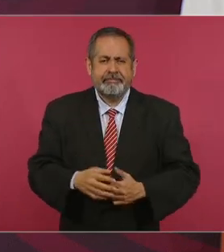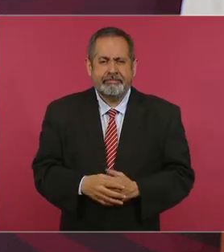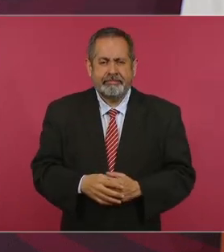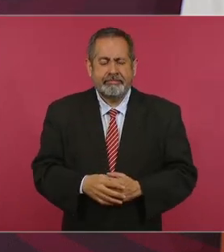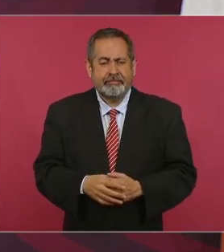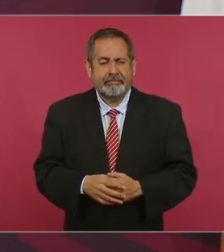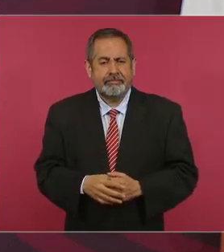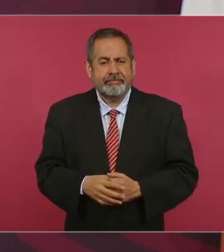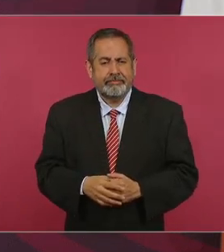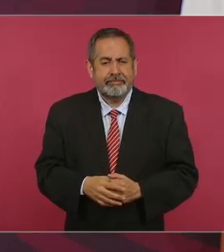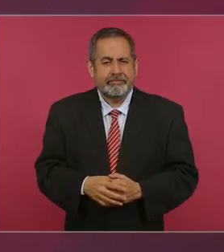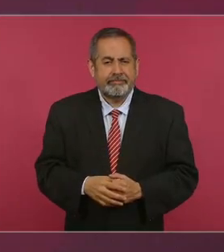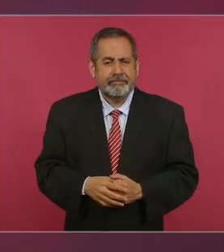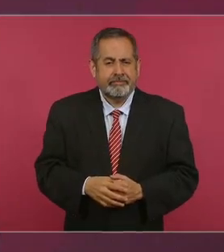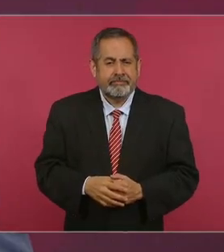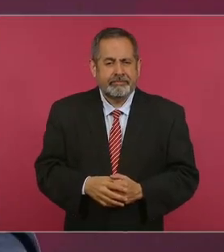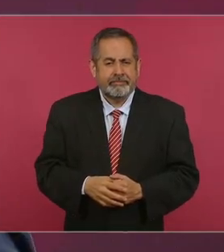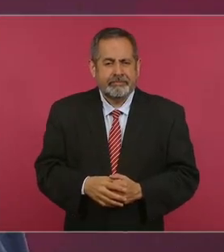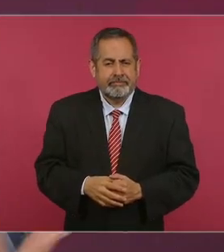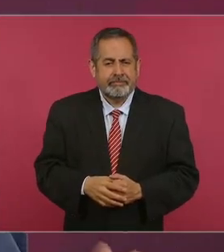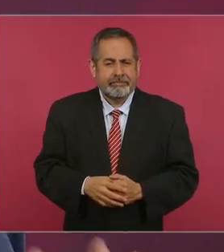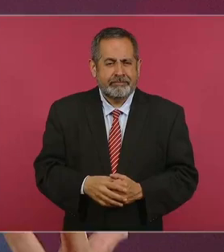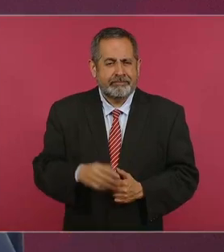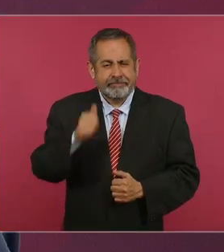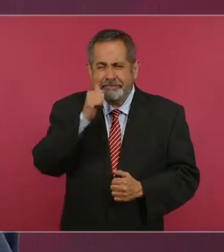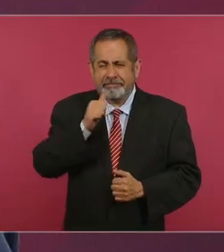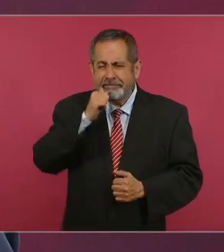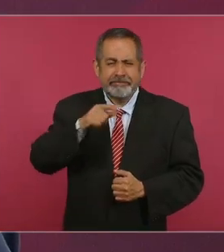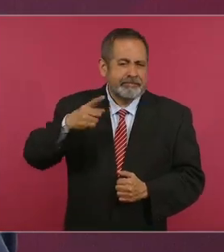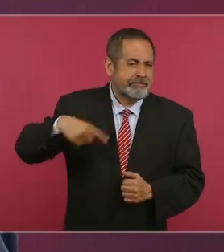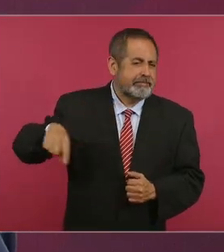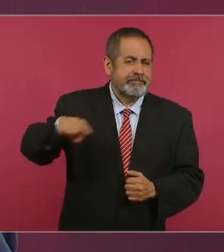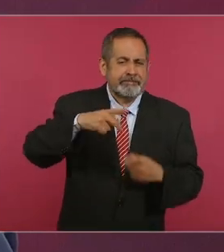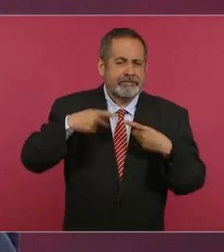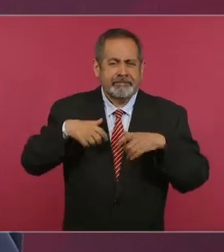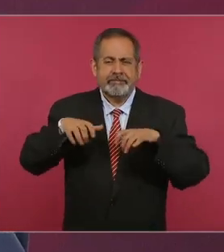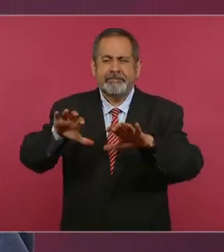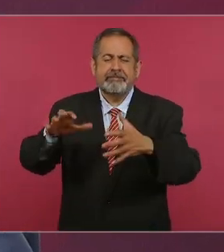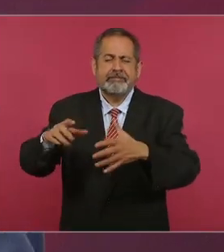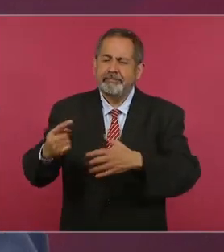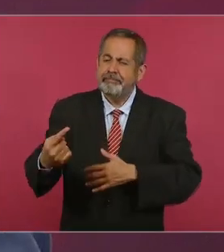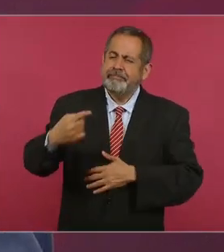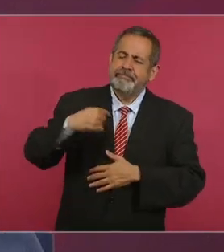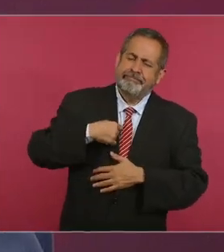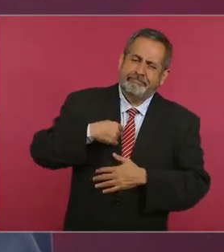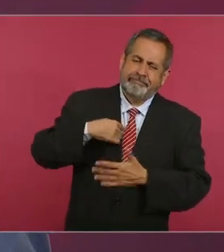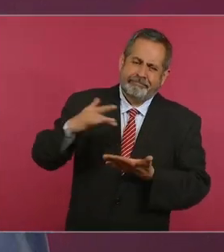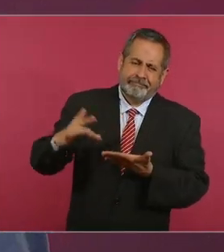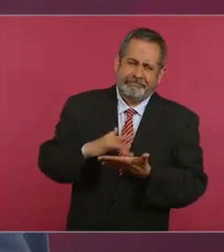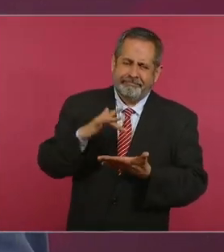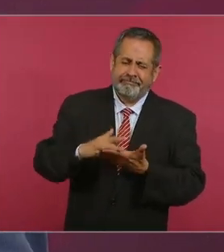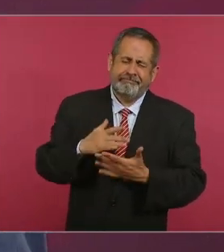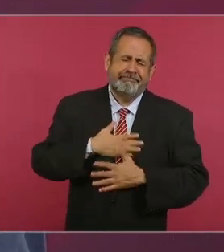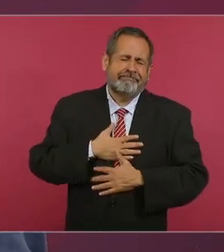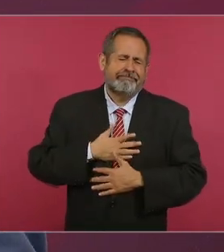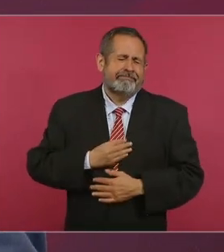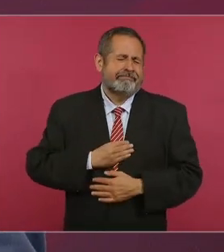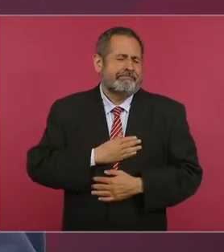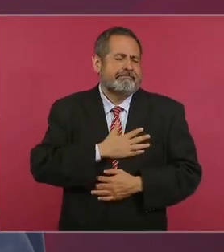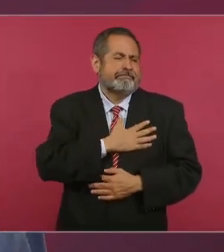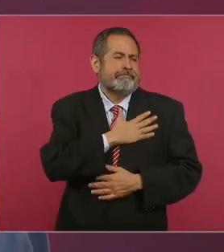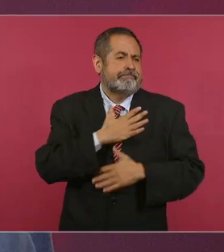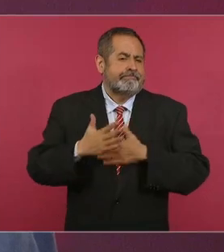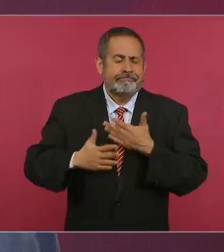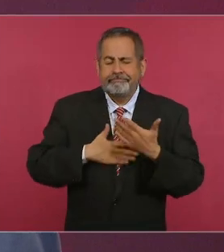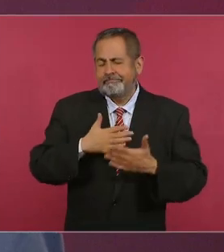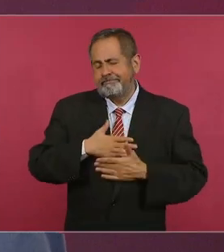entre otras cosas, bueno, me hacen ser muy dichoso,